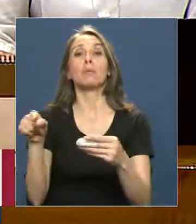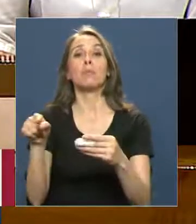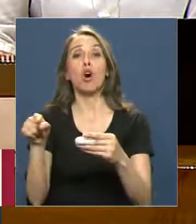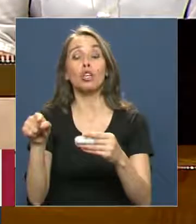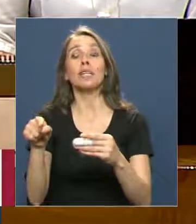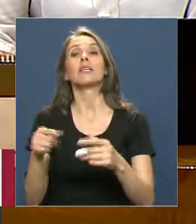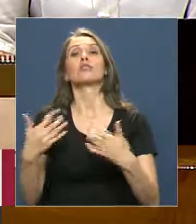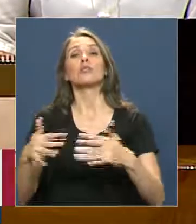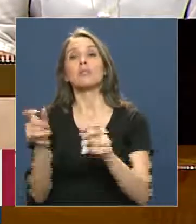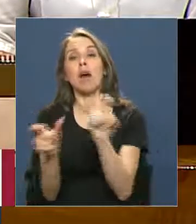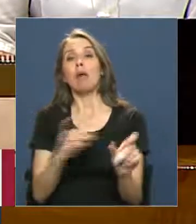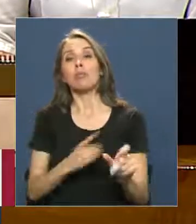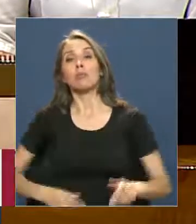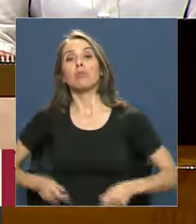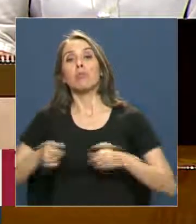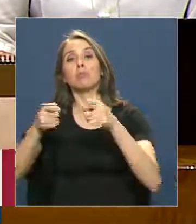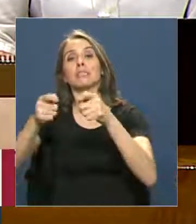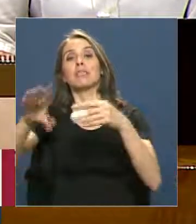de indicaciones.